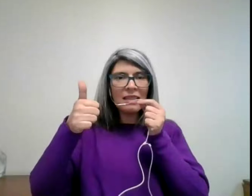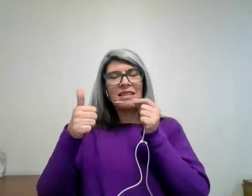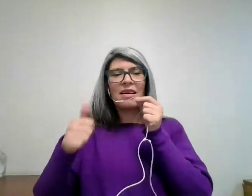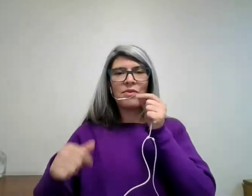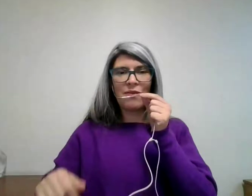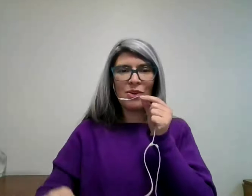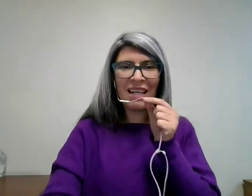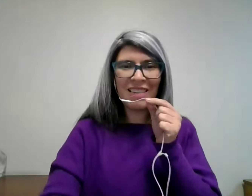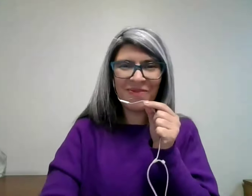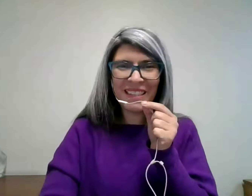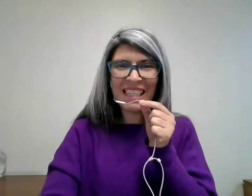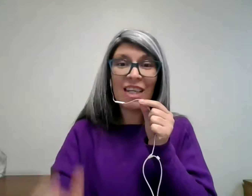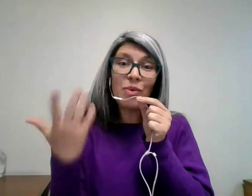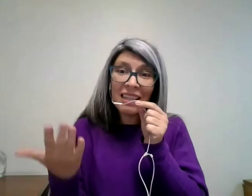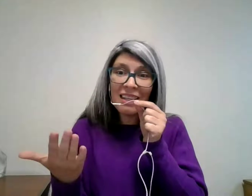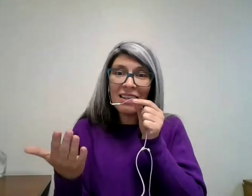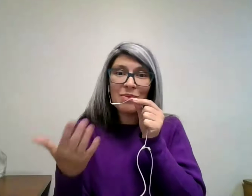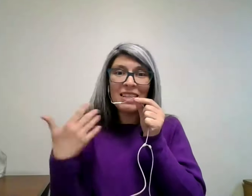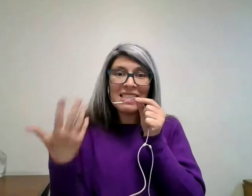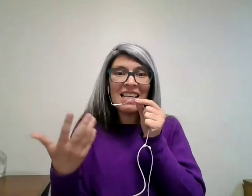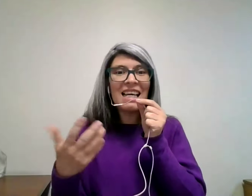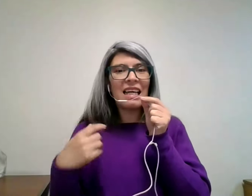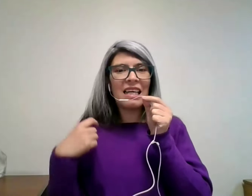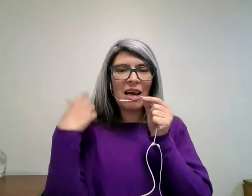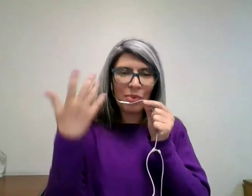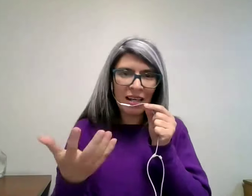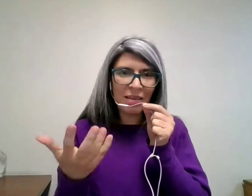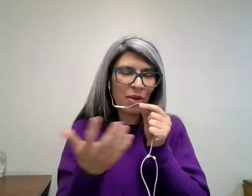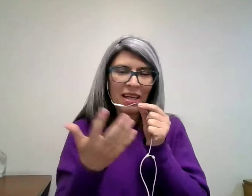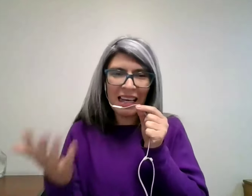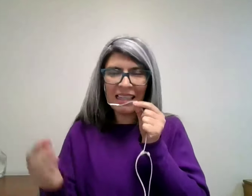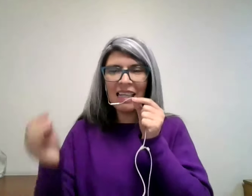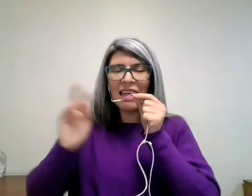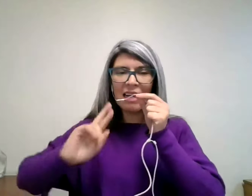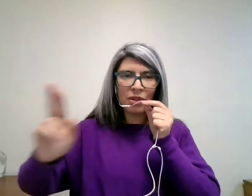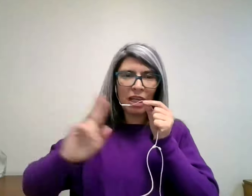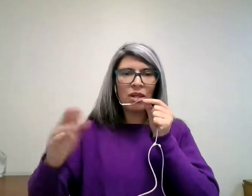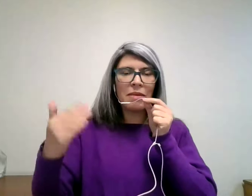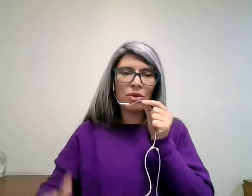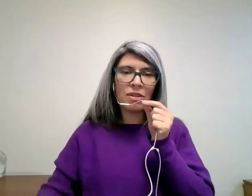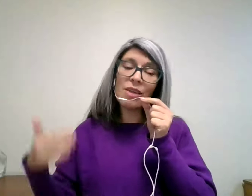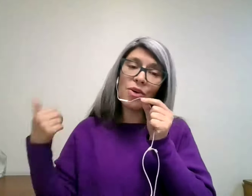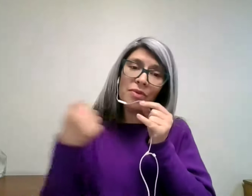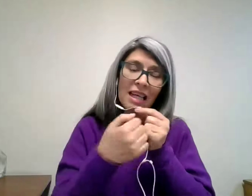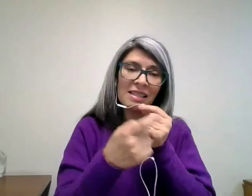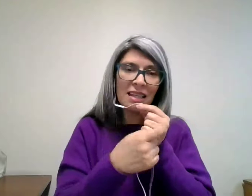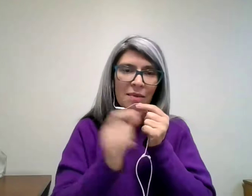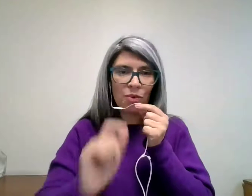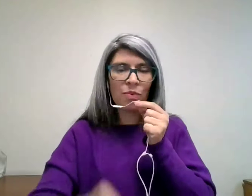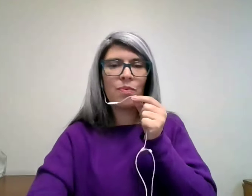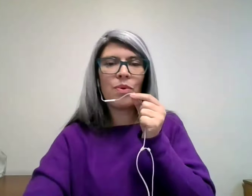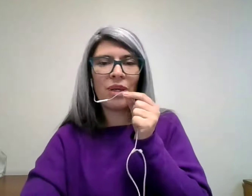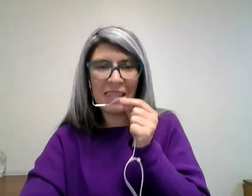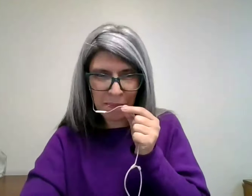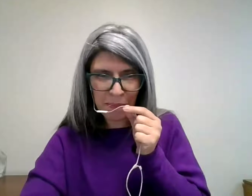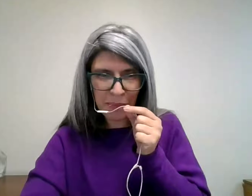Muchas gracias, Fabiola. Y como decía, puedes quedar atenta y respondiendo en el mismo chat o al final si tenemos